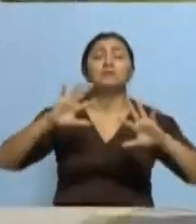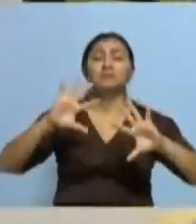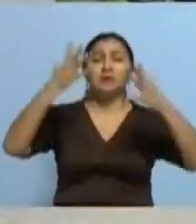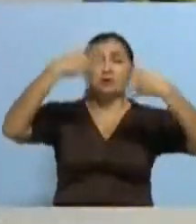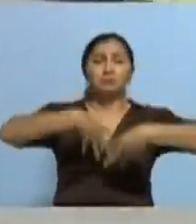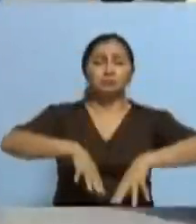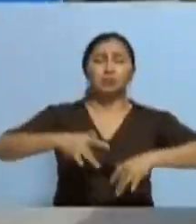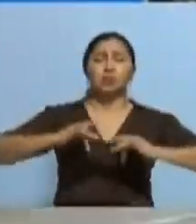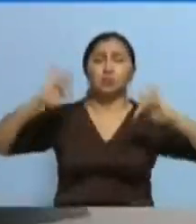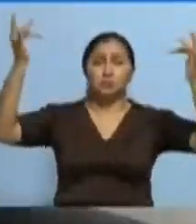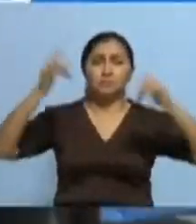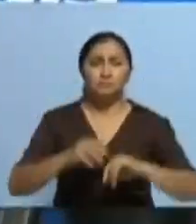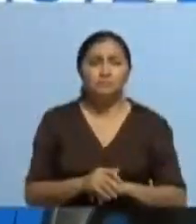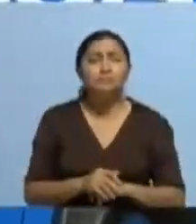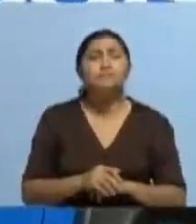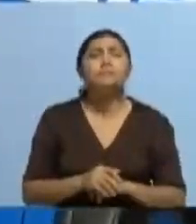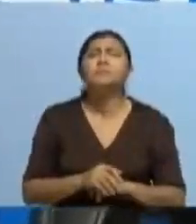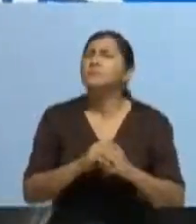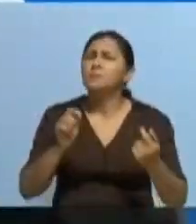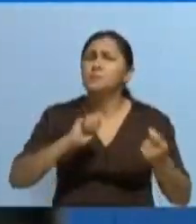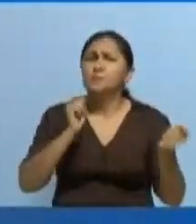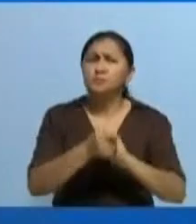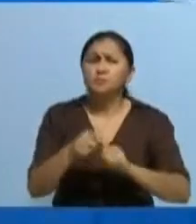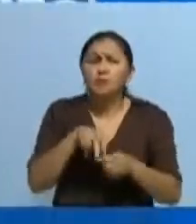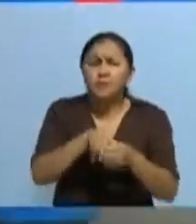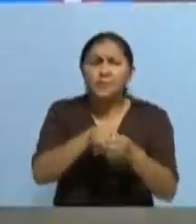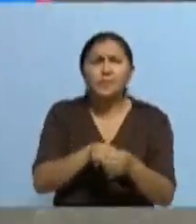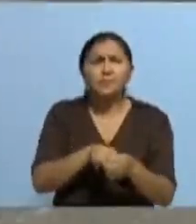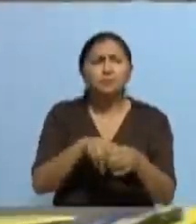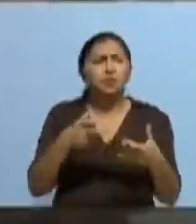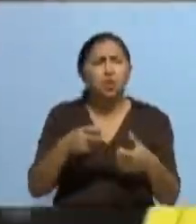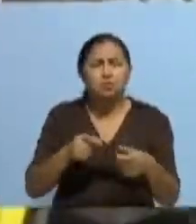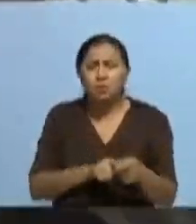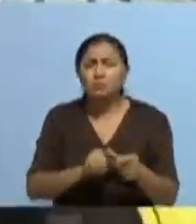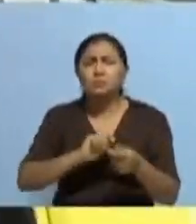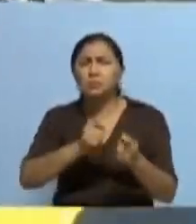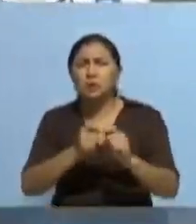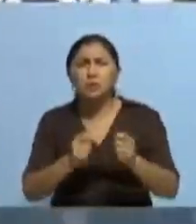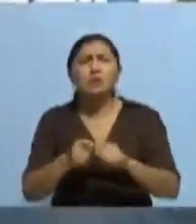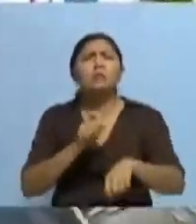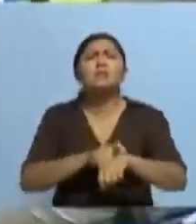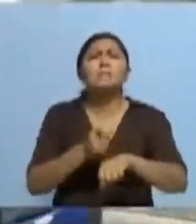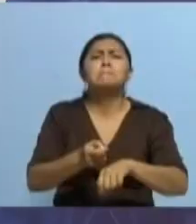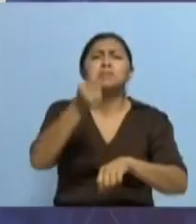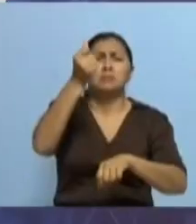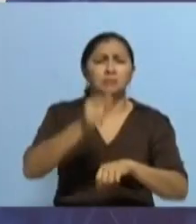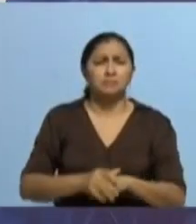La modificación en las rutas de los transportes públicos en esta ciudad es de tipo temporal.